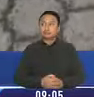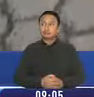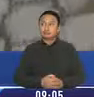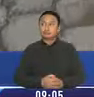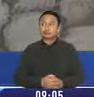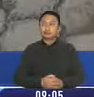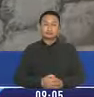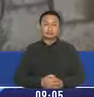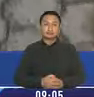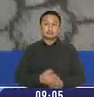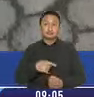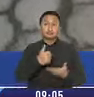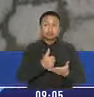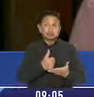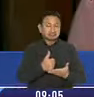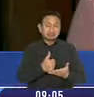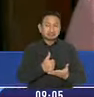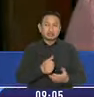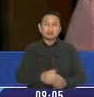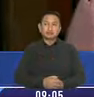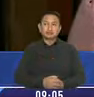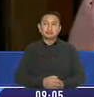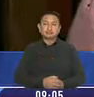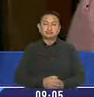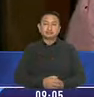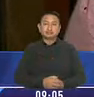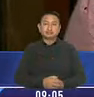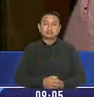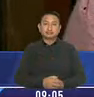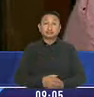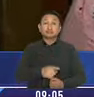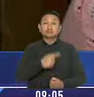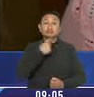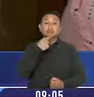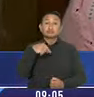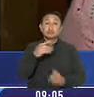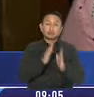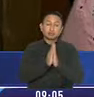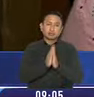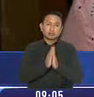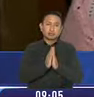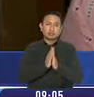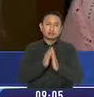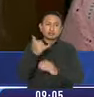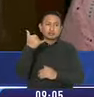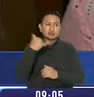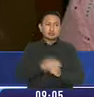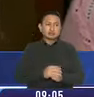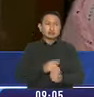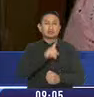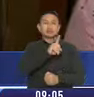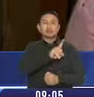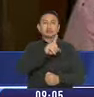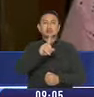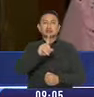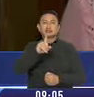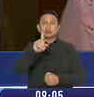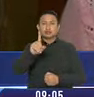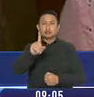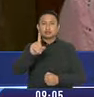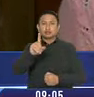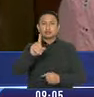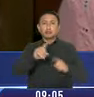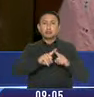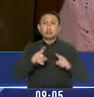embargo, no han sido atendidos. Y hemos pedido, dijeron que llamáramos al 111,